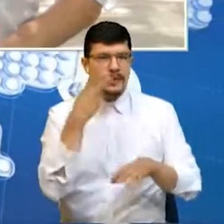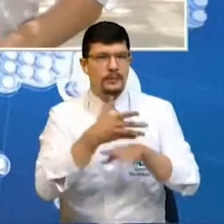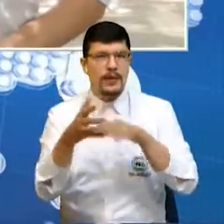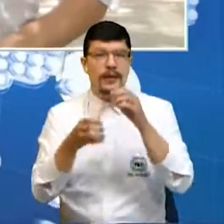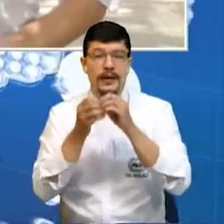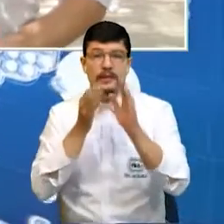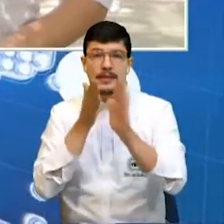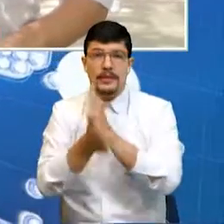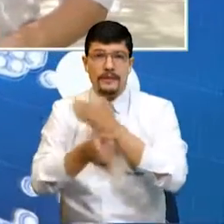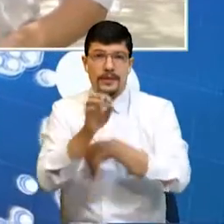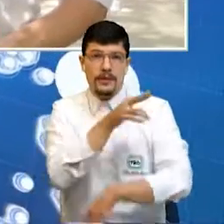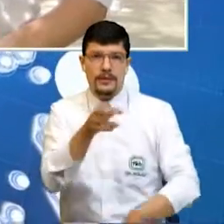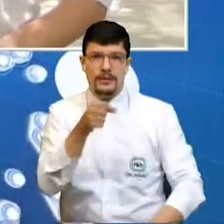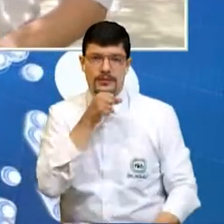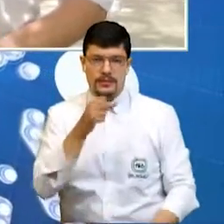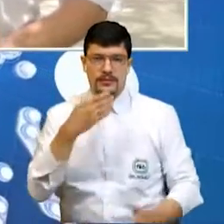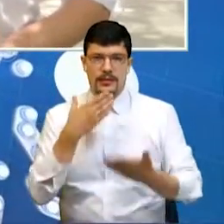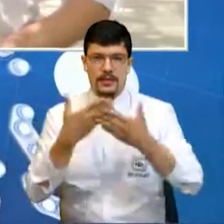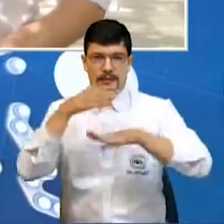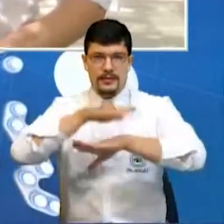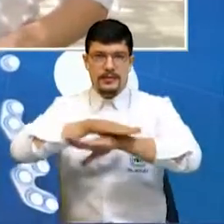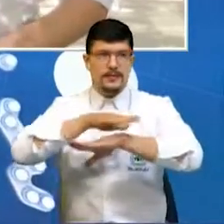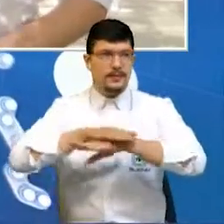de mário corredor les informo pilar velázquez para oriente noticias